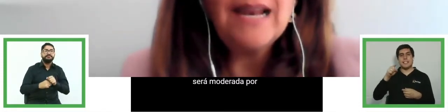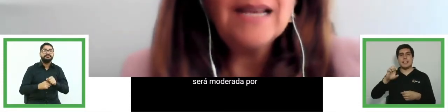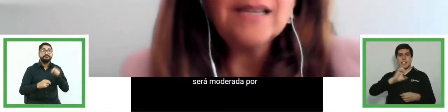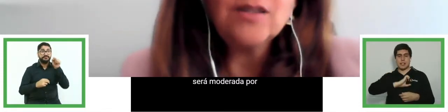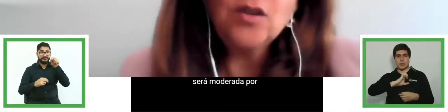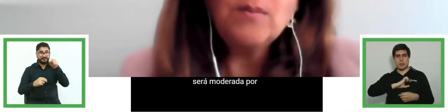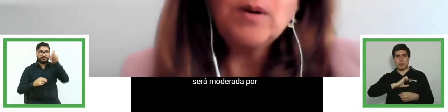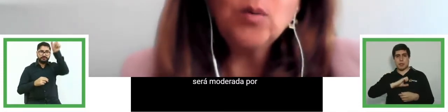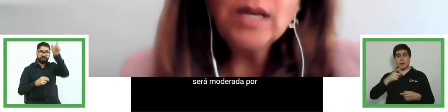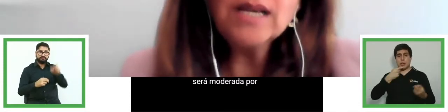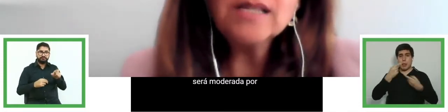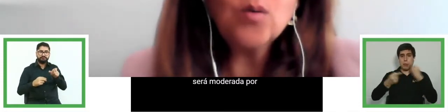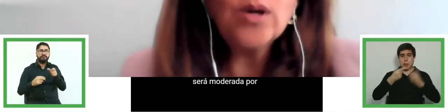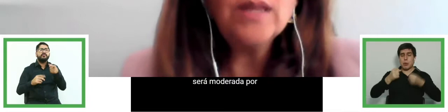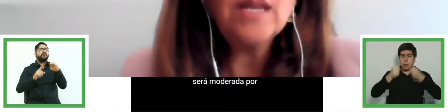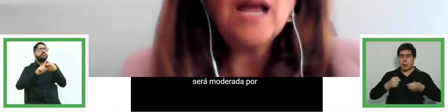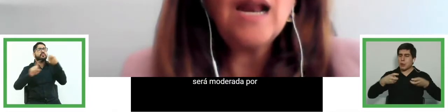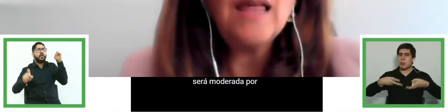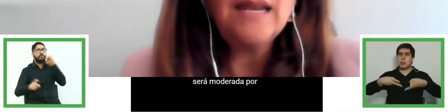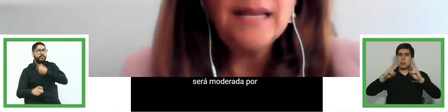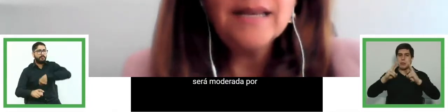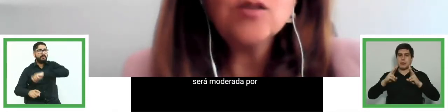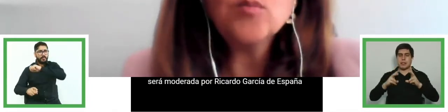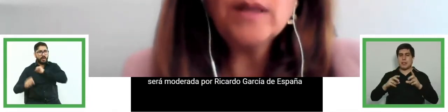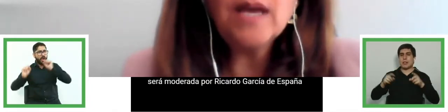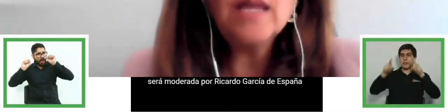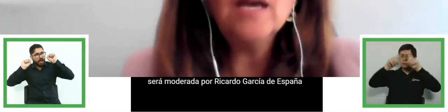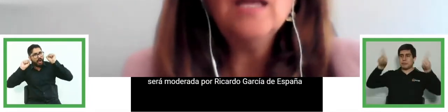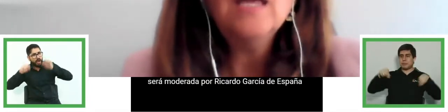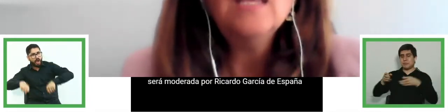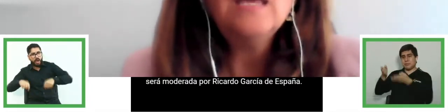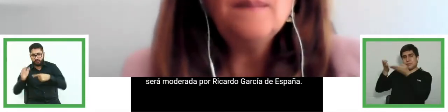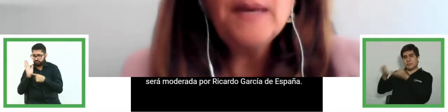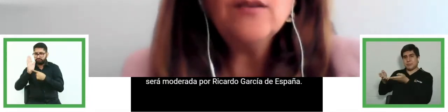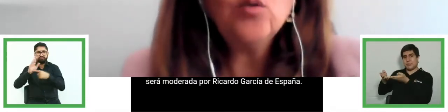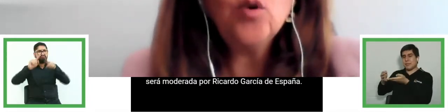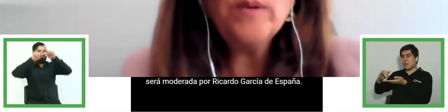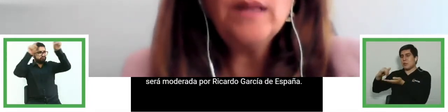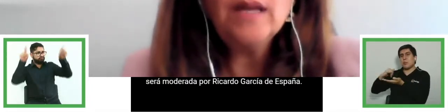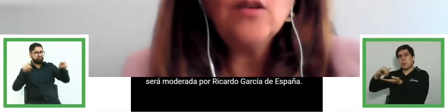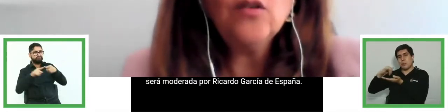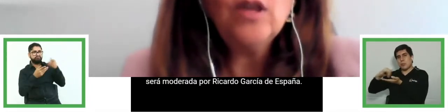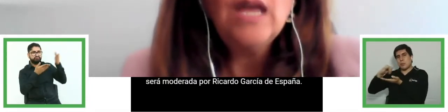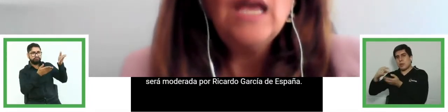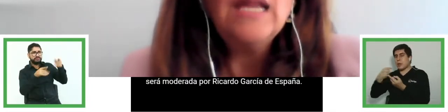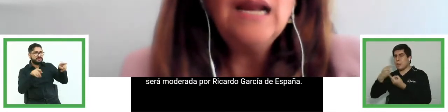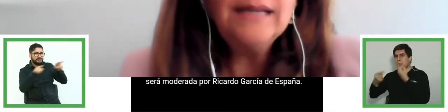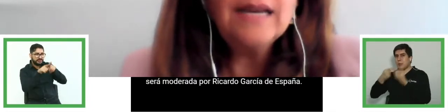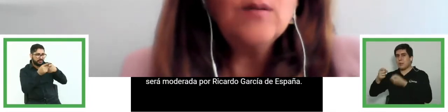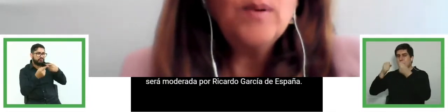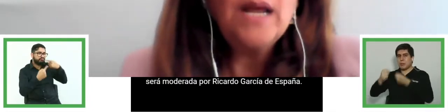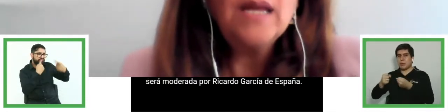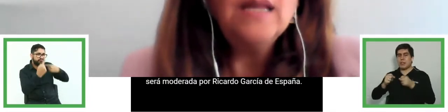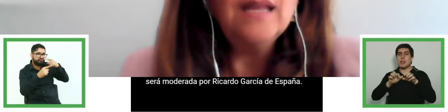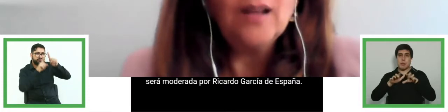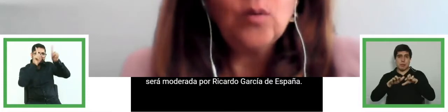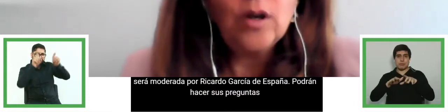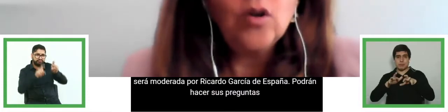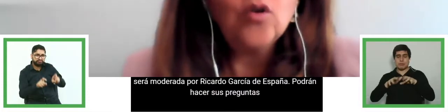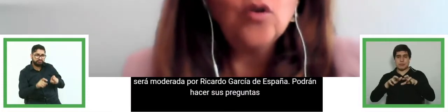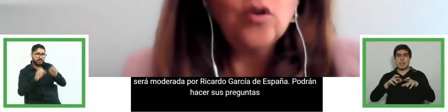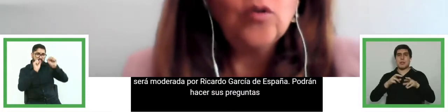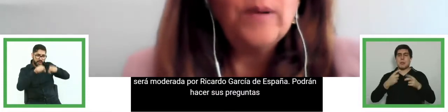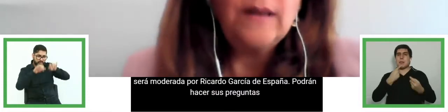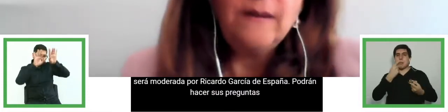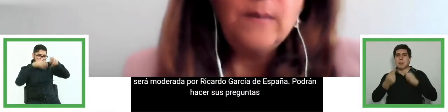a través de la sección de preguntas que se encuentra a la derecha de su pantalla y enviar sus comentarios en el chat para